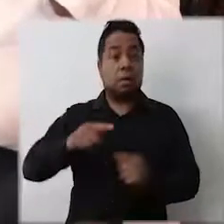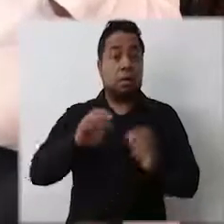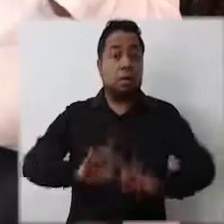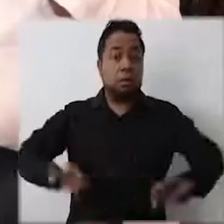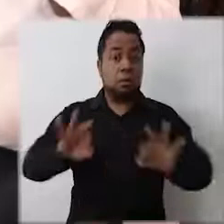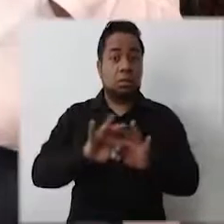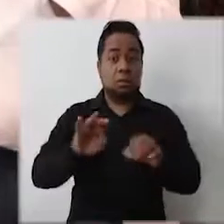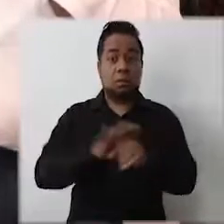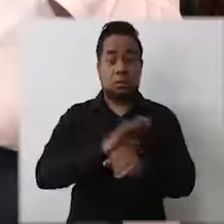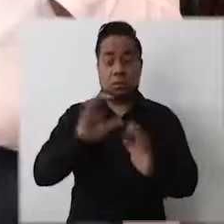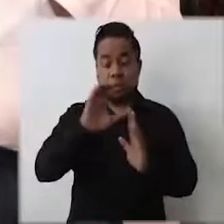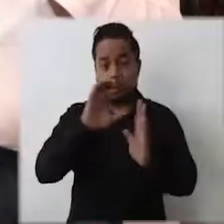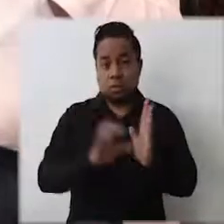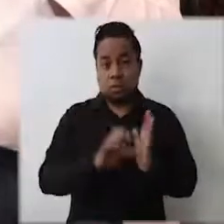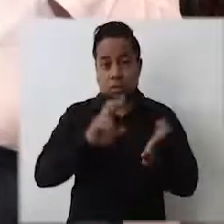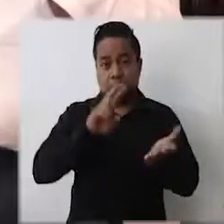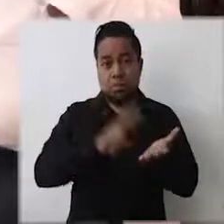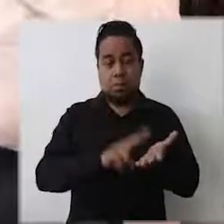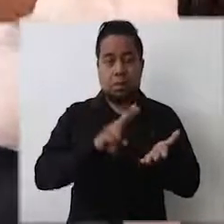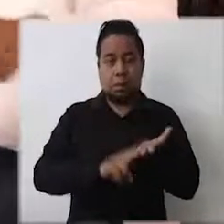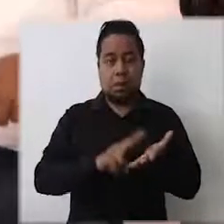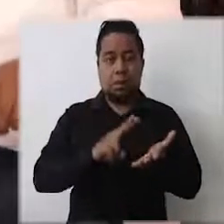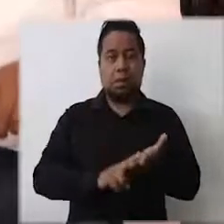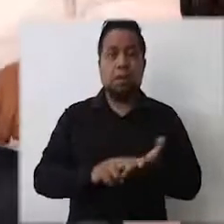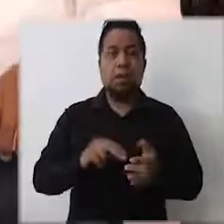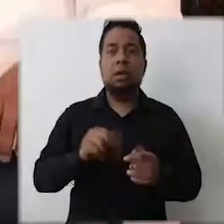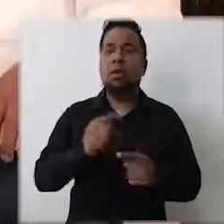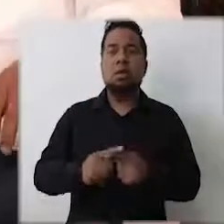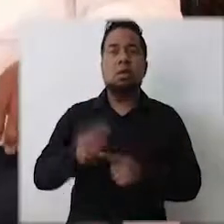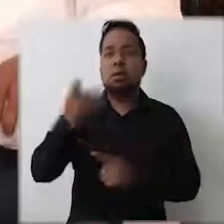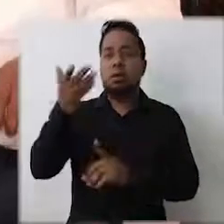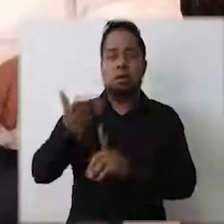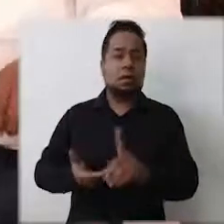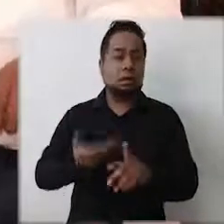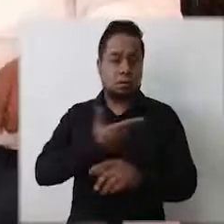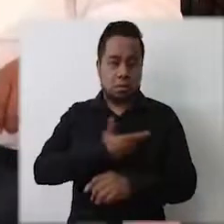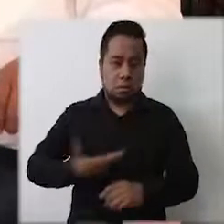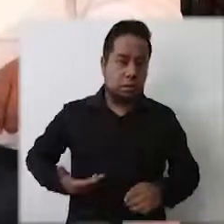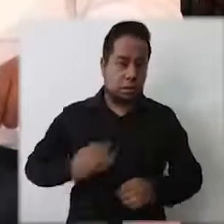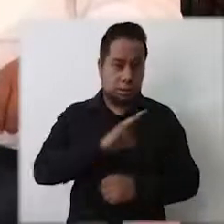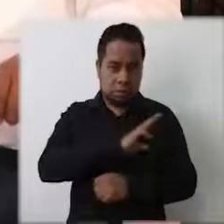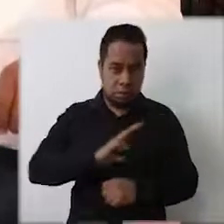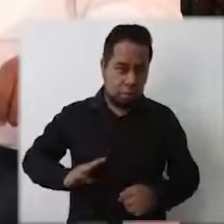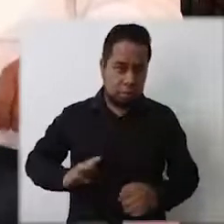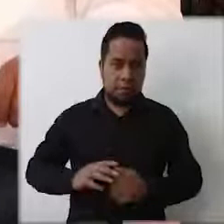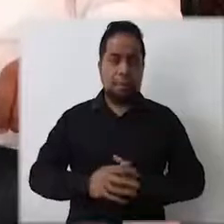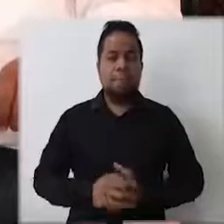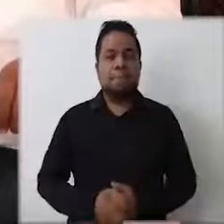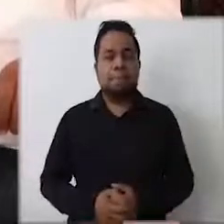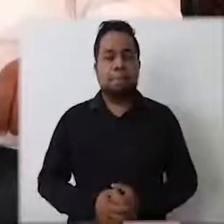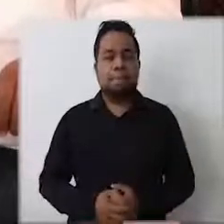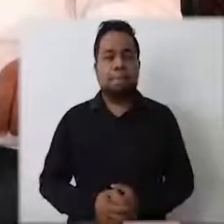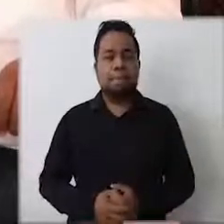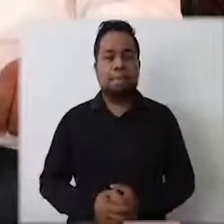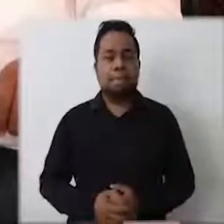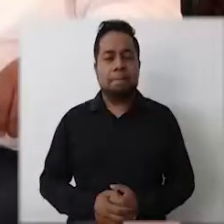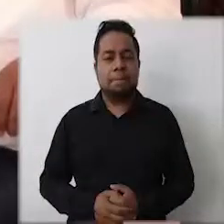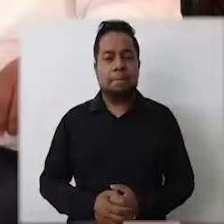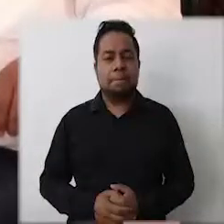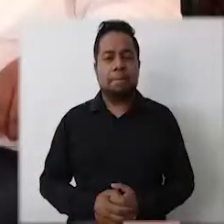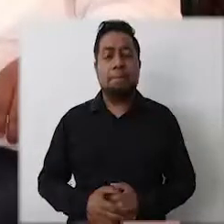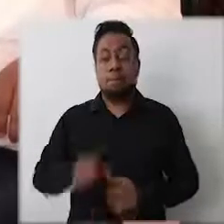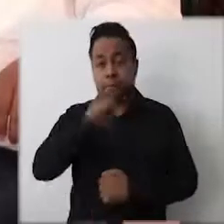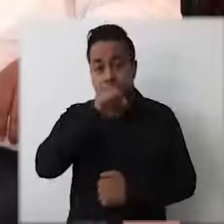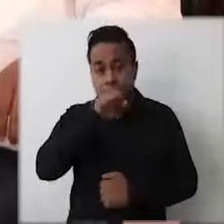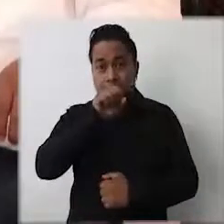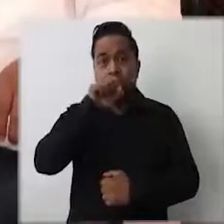conurbadas, ciudad educadora, a fin de dar una representación plural sin menoscabo de la participación de todas